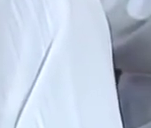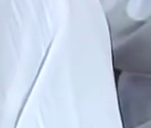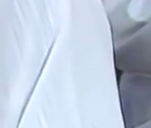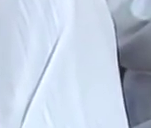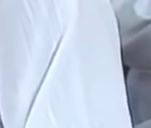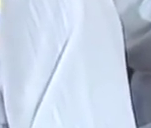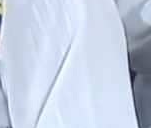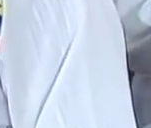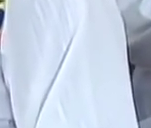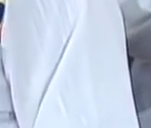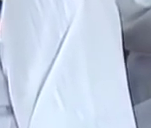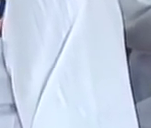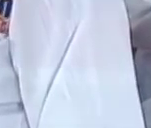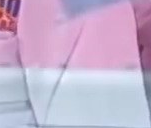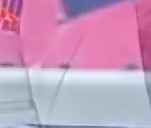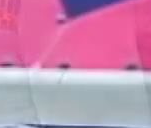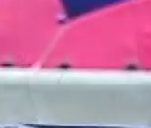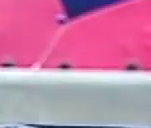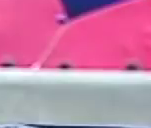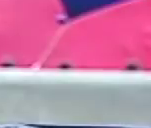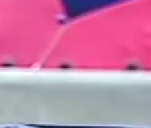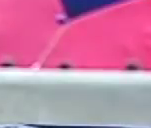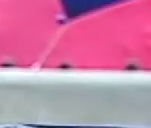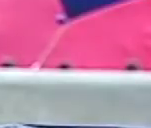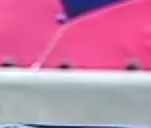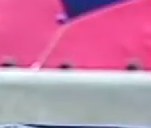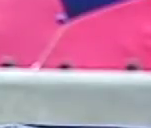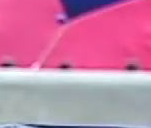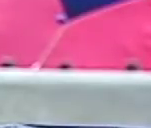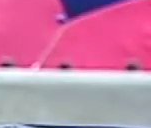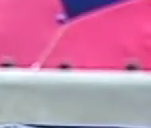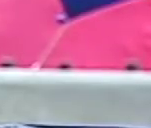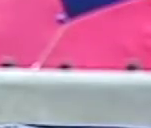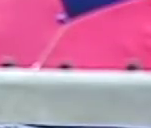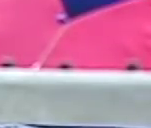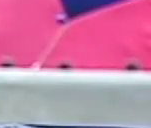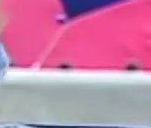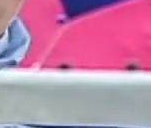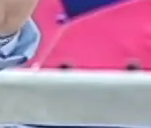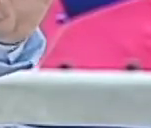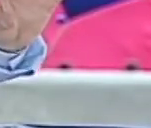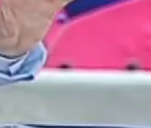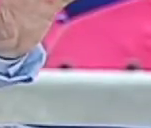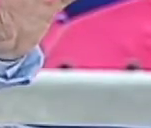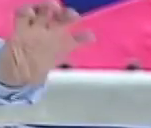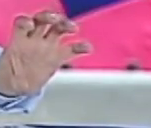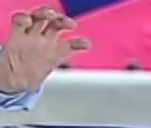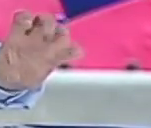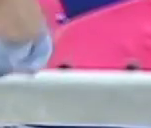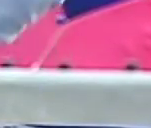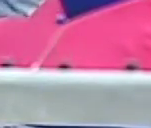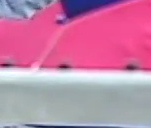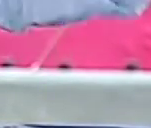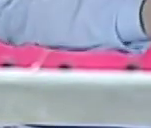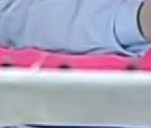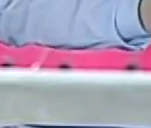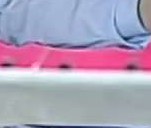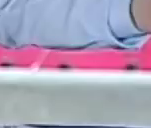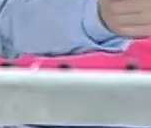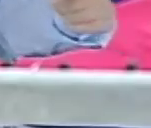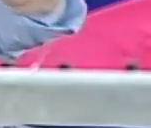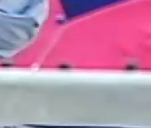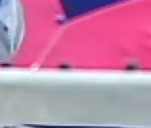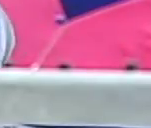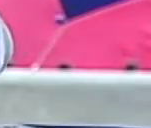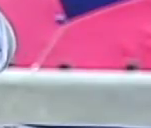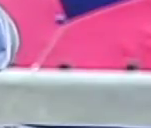que es la Fundación Barrio Adentro tiene en Distrito Capital 81 centros de salud, usted estaba arreglando 18. Con ese